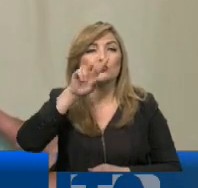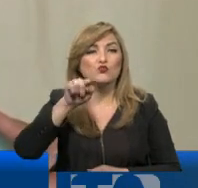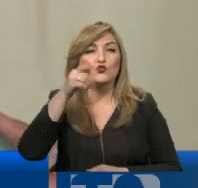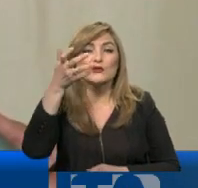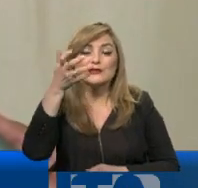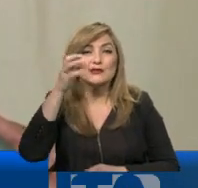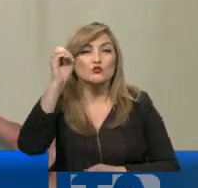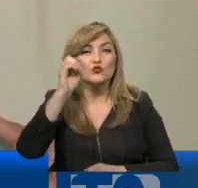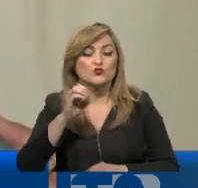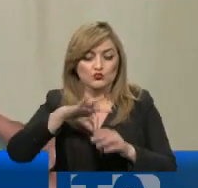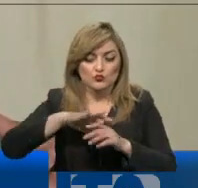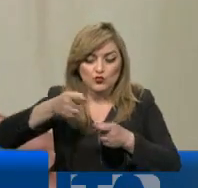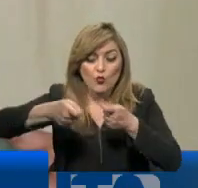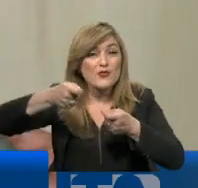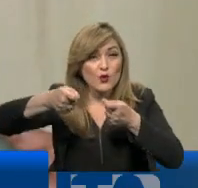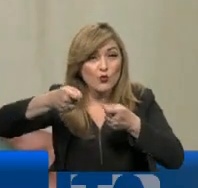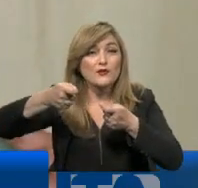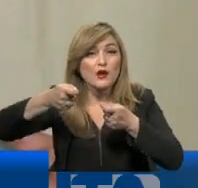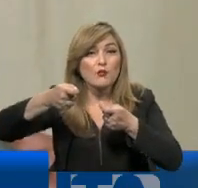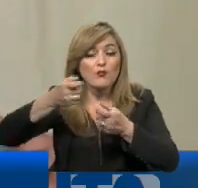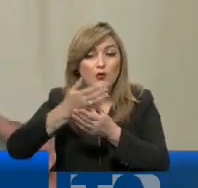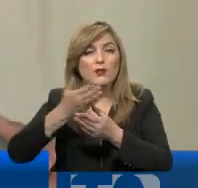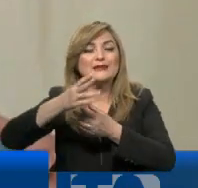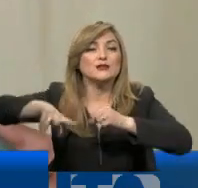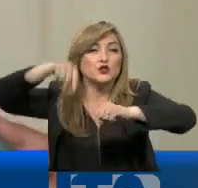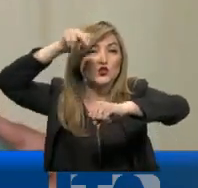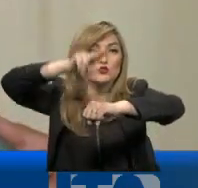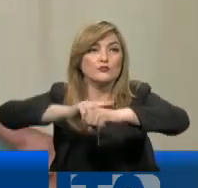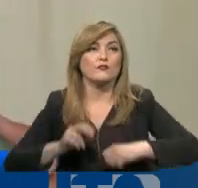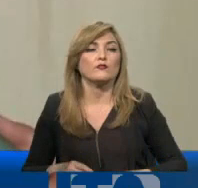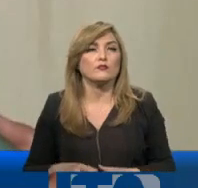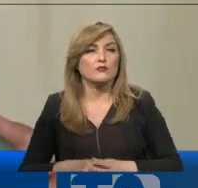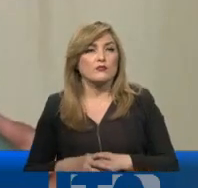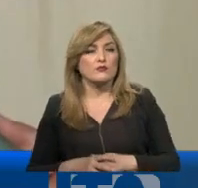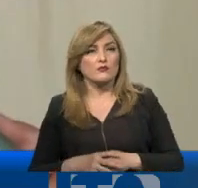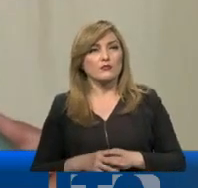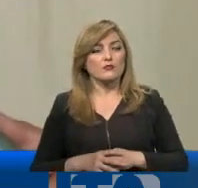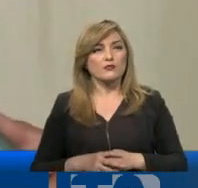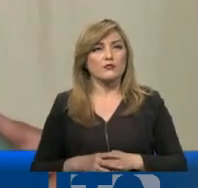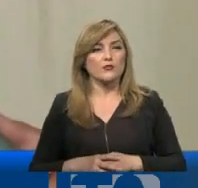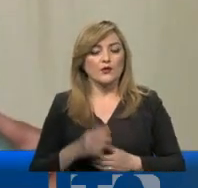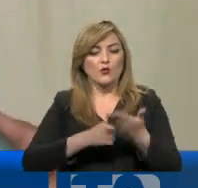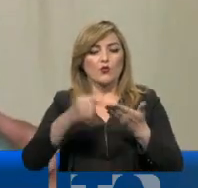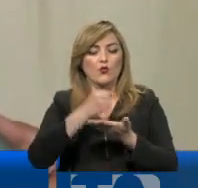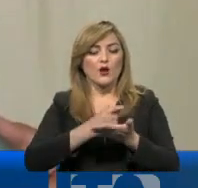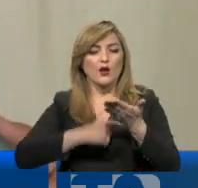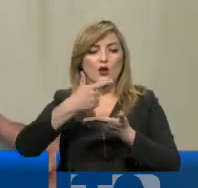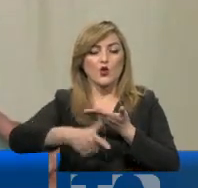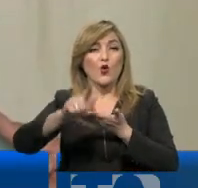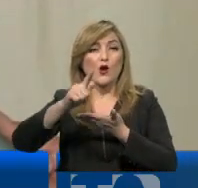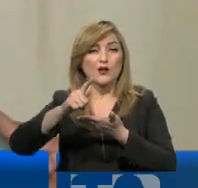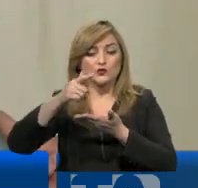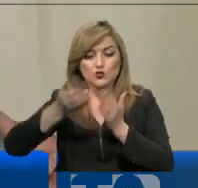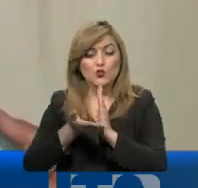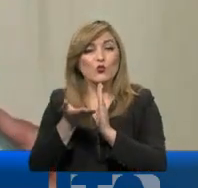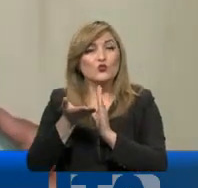2.15% que falta escrutarse, es a nivel nacional. Entonces, si sube en Guayas, sube en Loja, sube en todas partes de